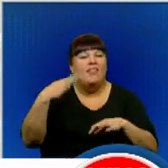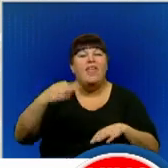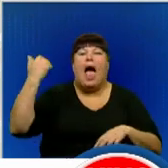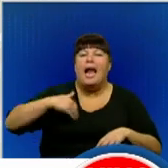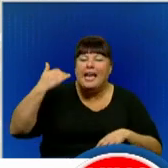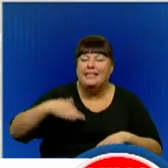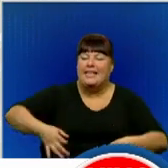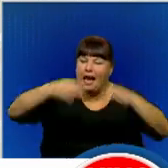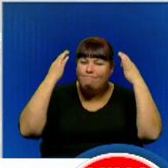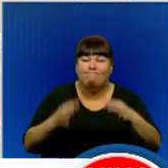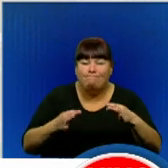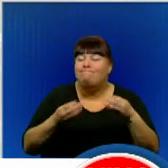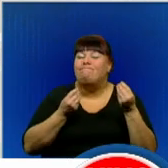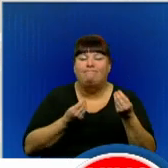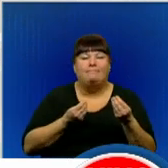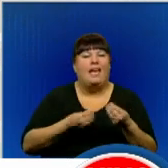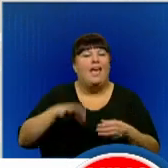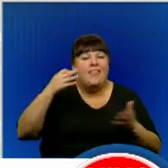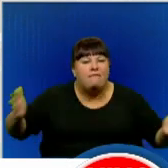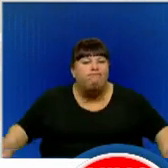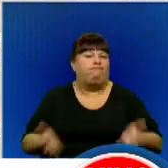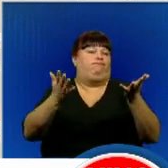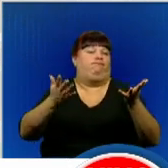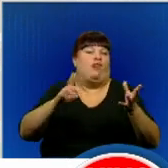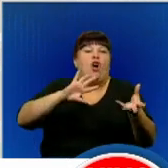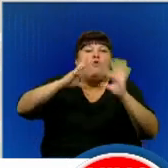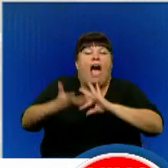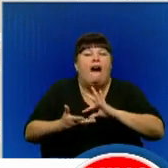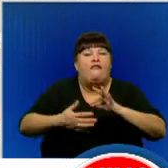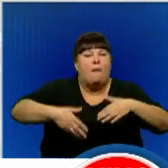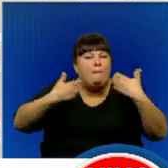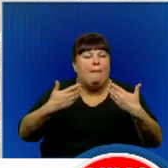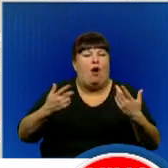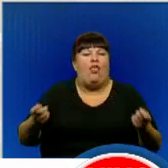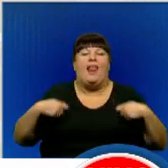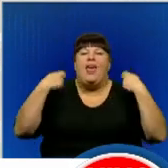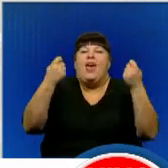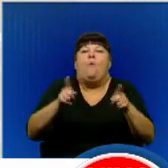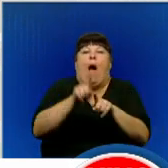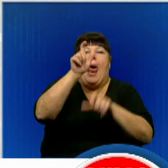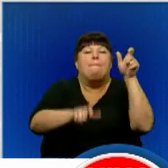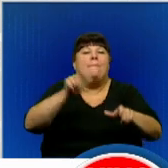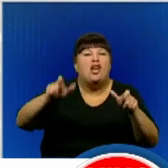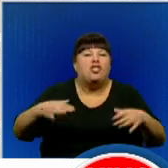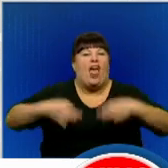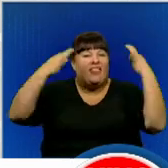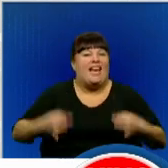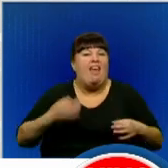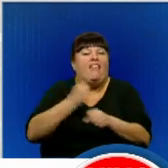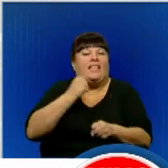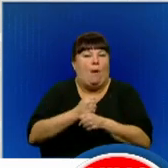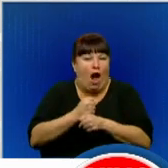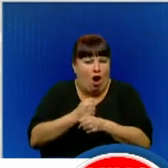país que definitivamente ponga de pie un modelo que sea capaz de devolverle a la gente la dignidad el trabajo